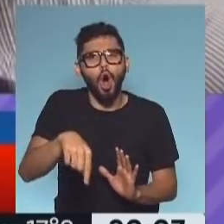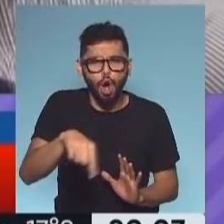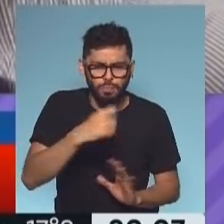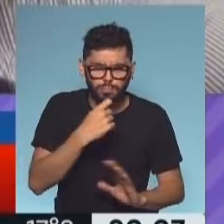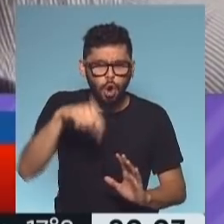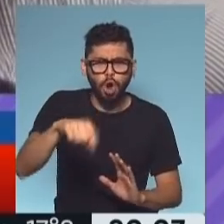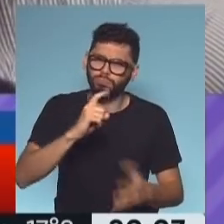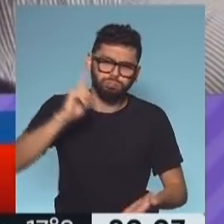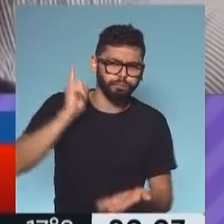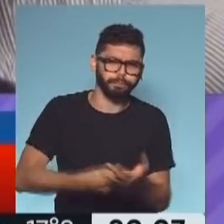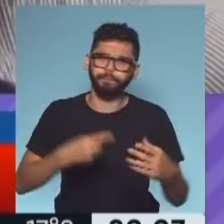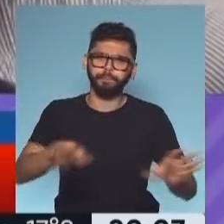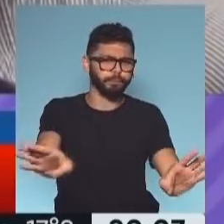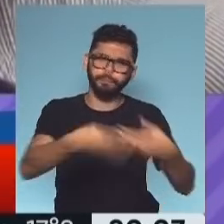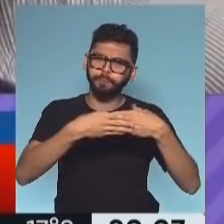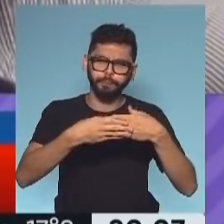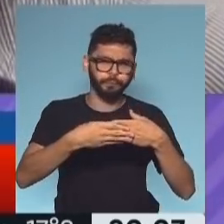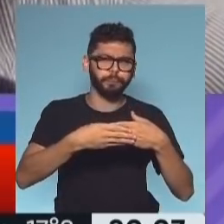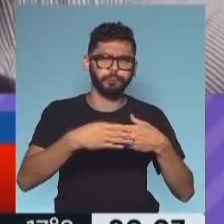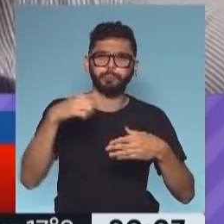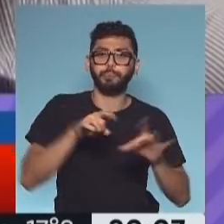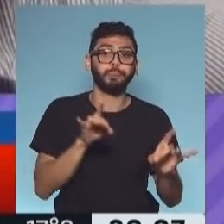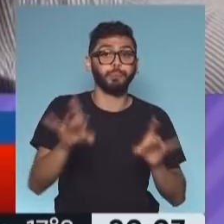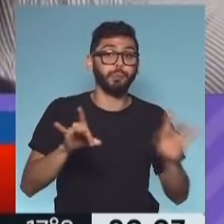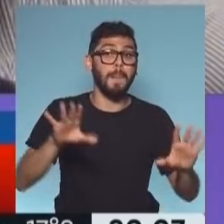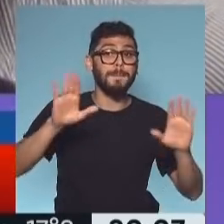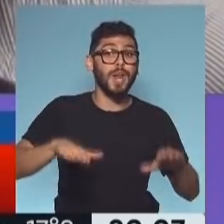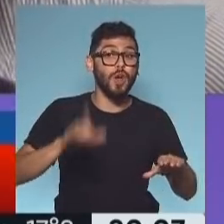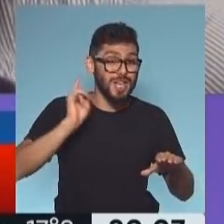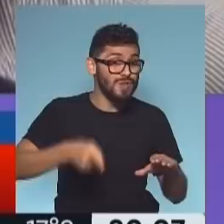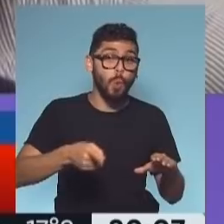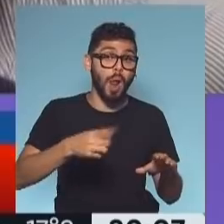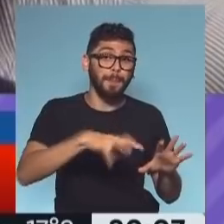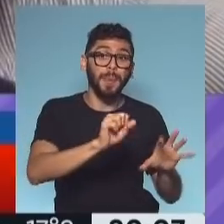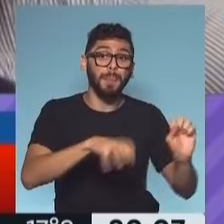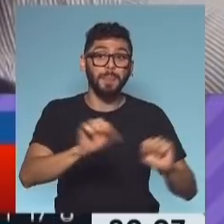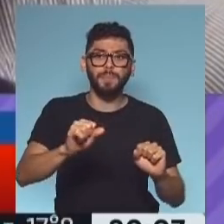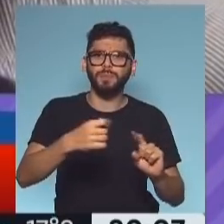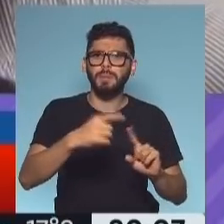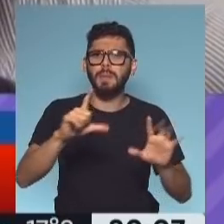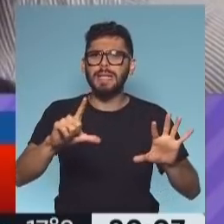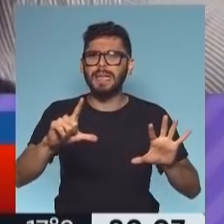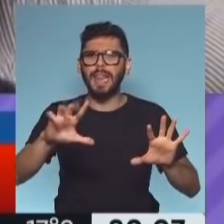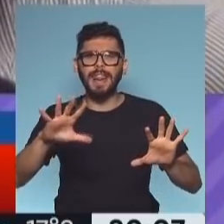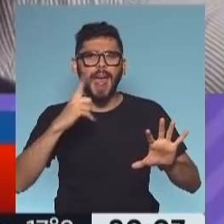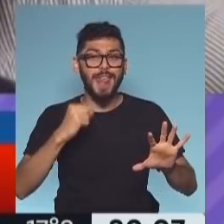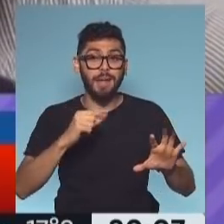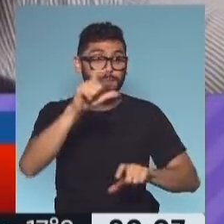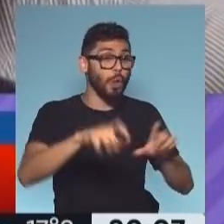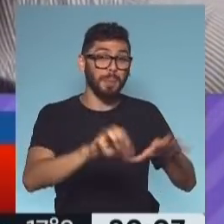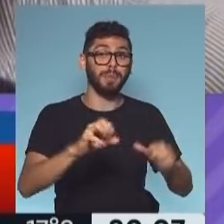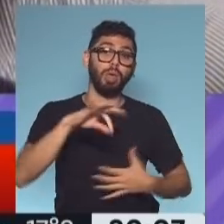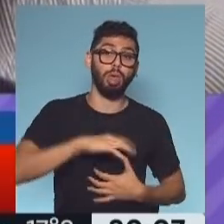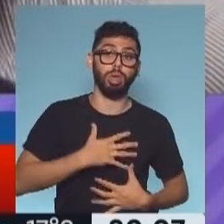toma una medida de cierre y se cortaran los contagios en el día de hoy, seguiríamos viendo contagios por al menos unos 7 a 10 días más. Entonces,